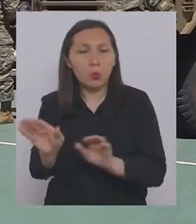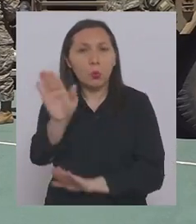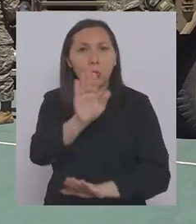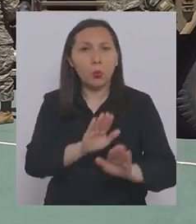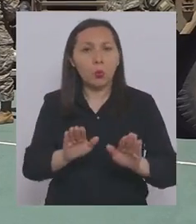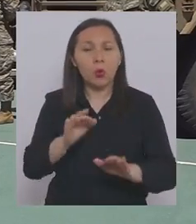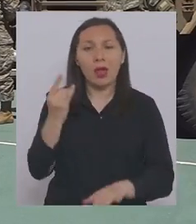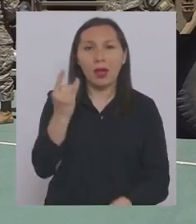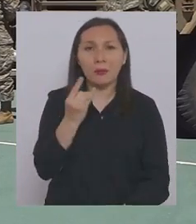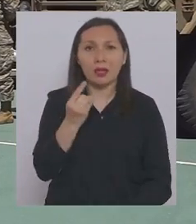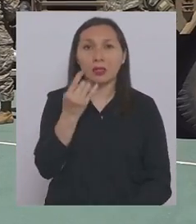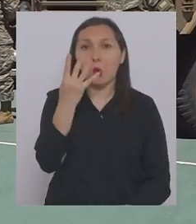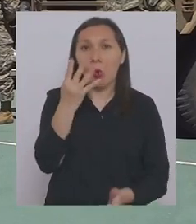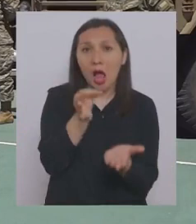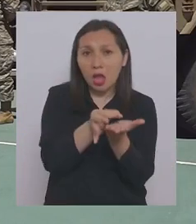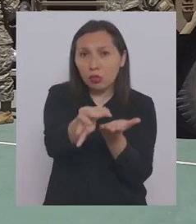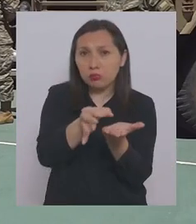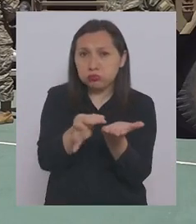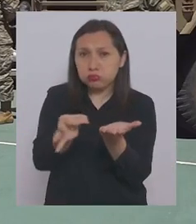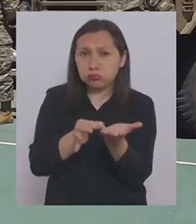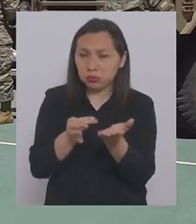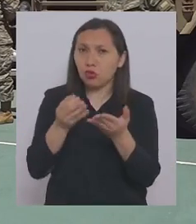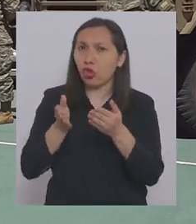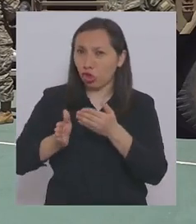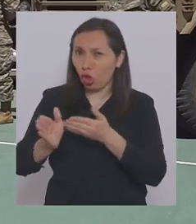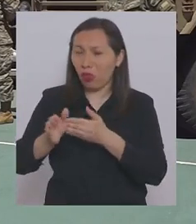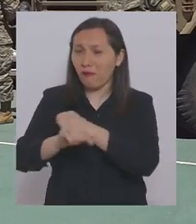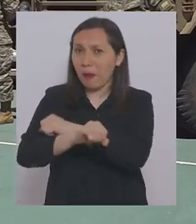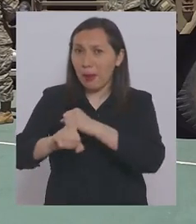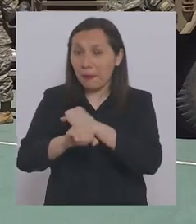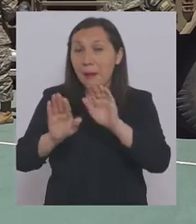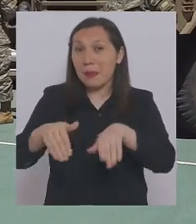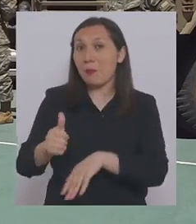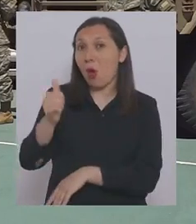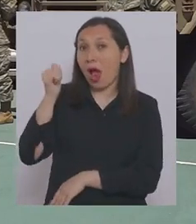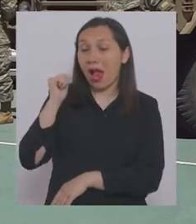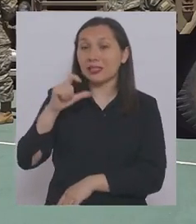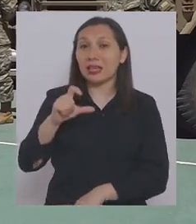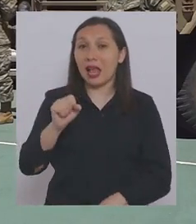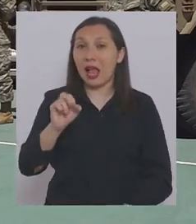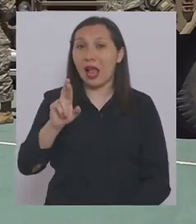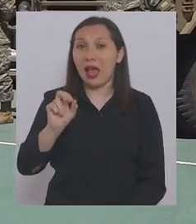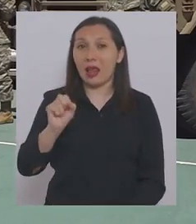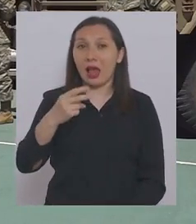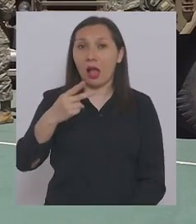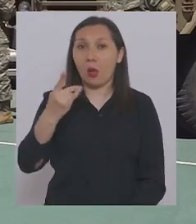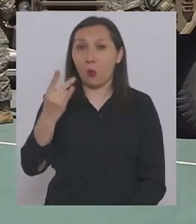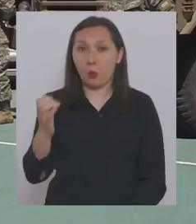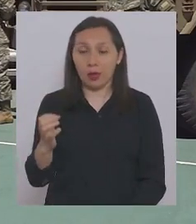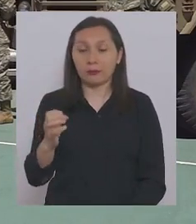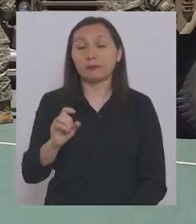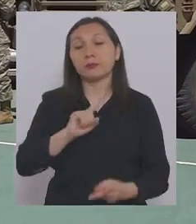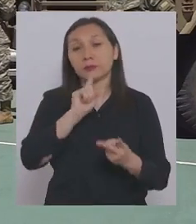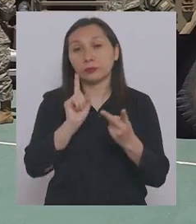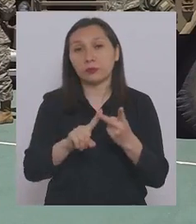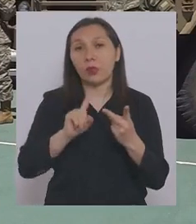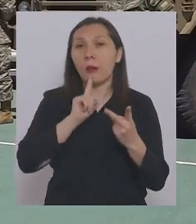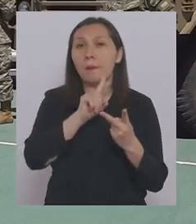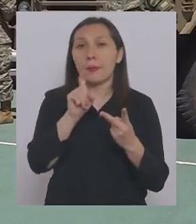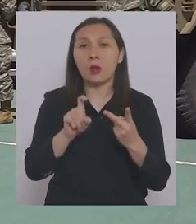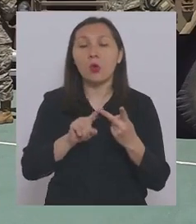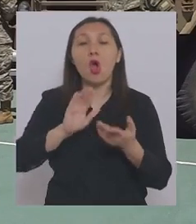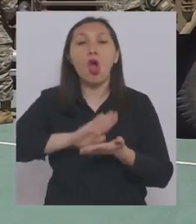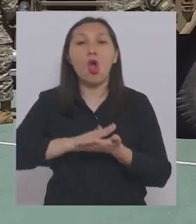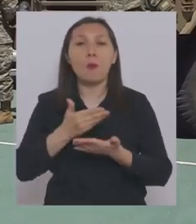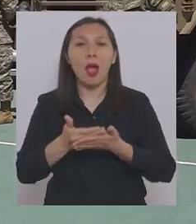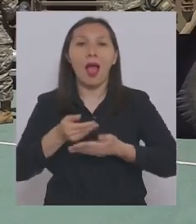provincias, si siguen registrándose atentados como el de ayer en Carahue? Y la segunda pregunta es relativa al avance que